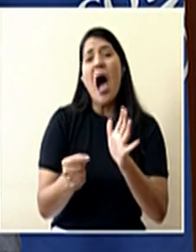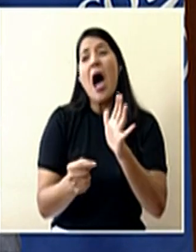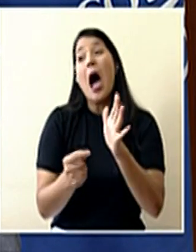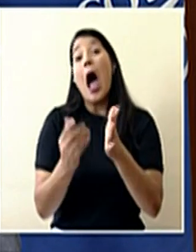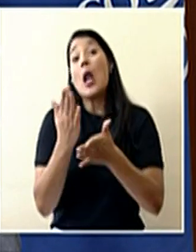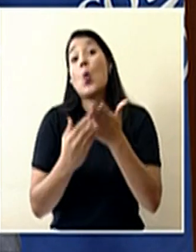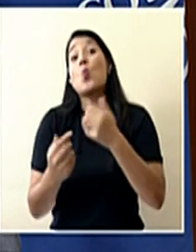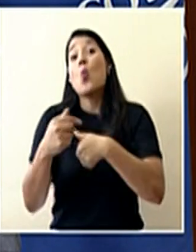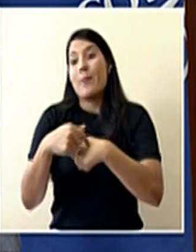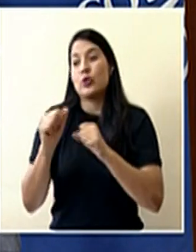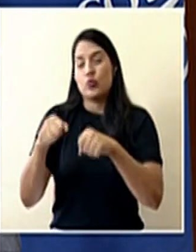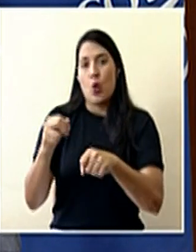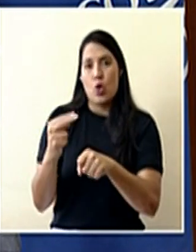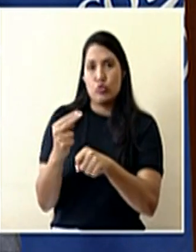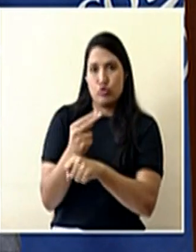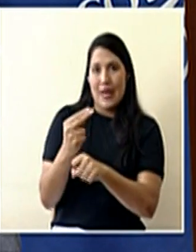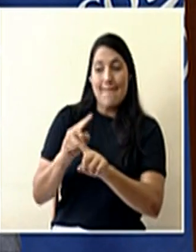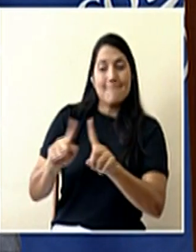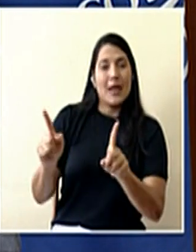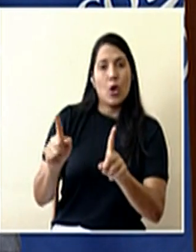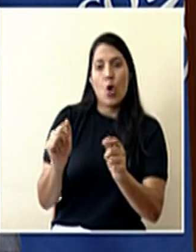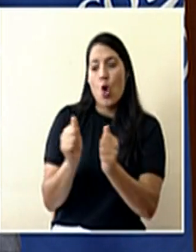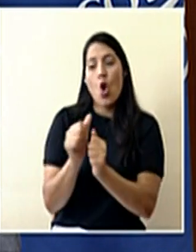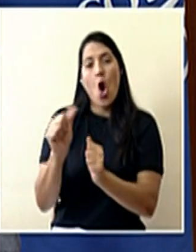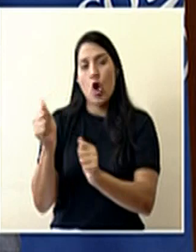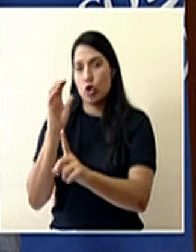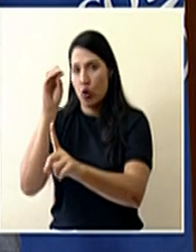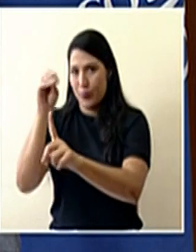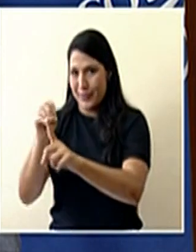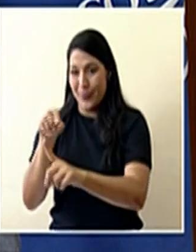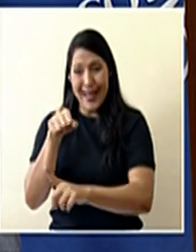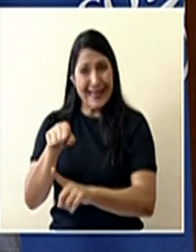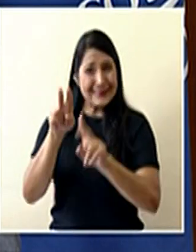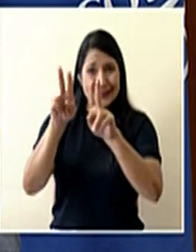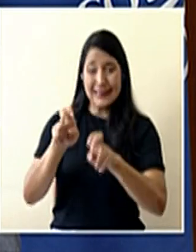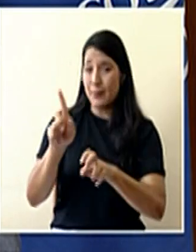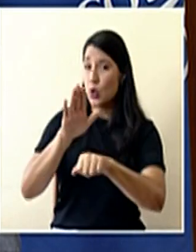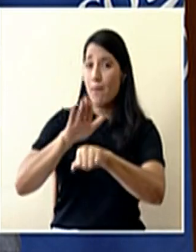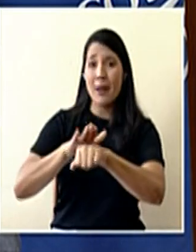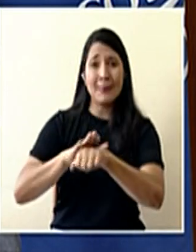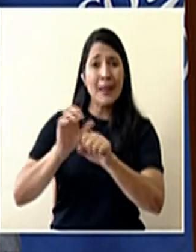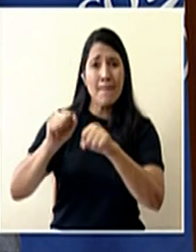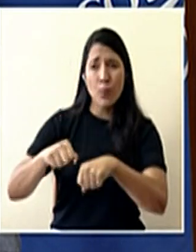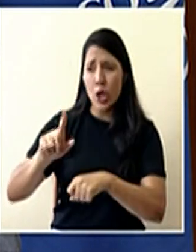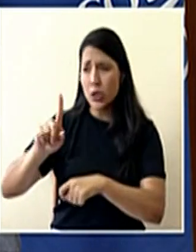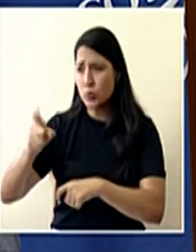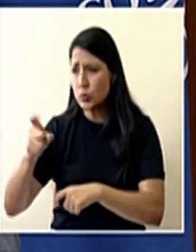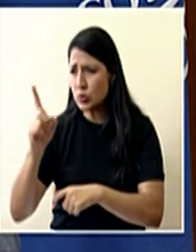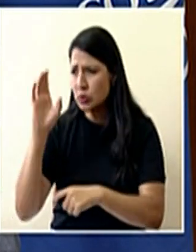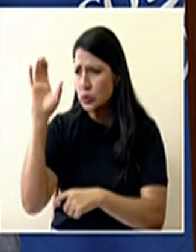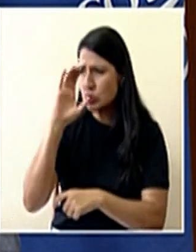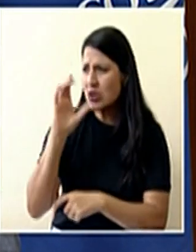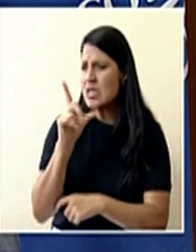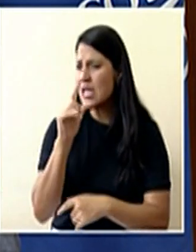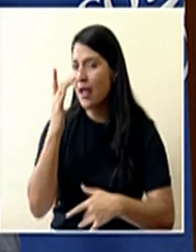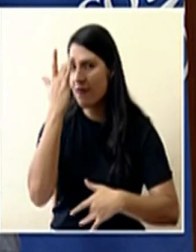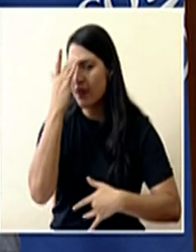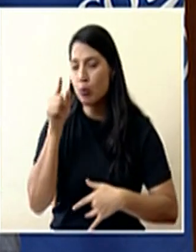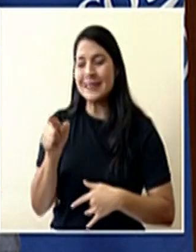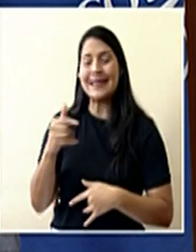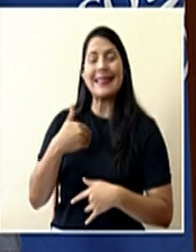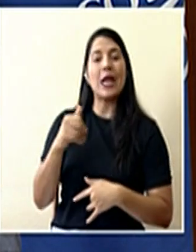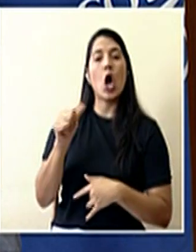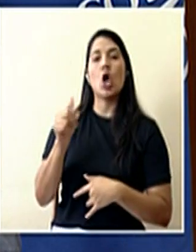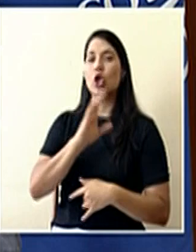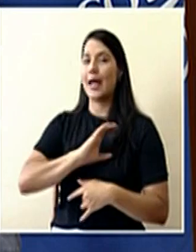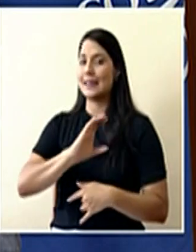con otros fines. No es la prueba que nos va a ayudar a diagnosticar pacientes. Es una prueba, como les digo, con otras características que se